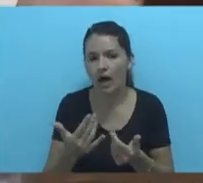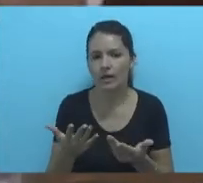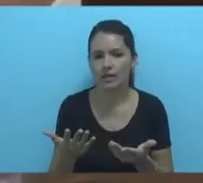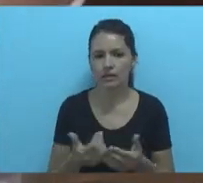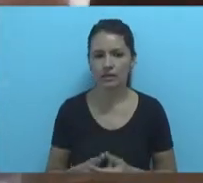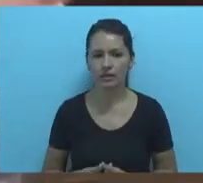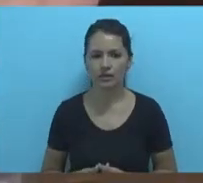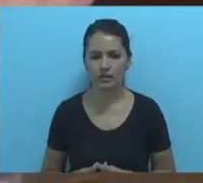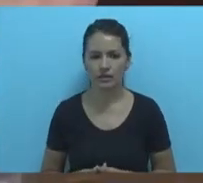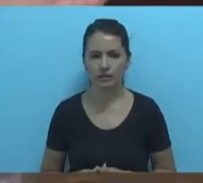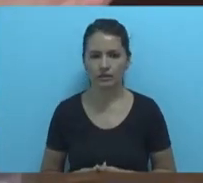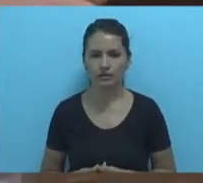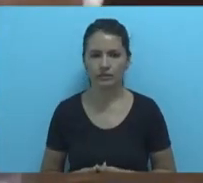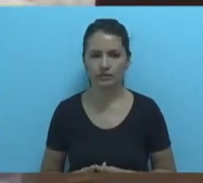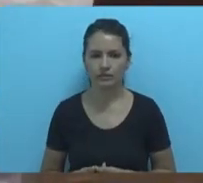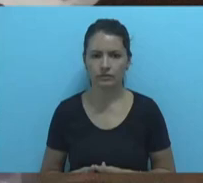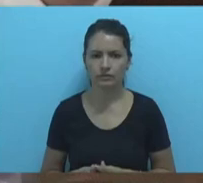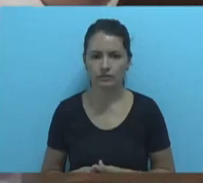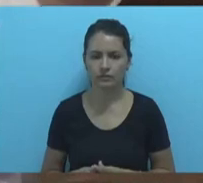presupuesto, ni nacional ni provincial.